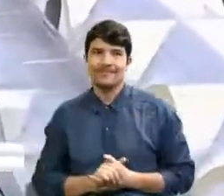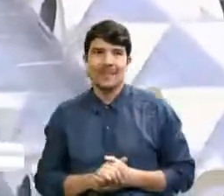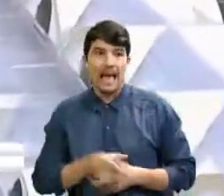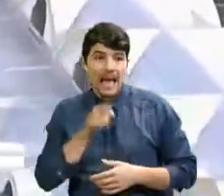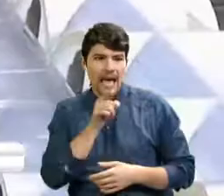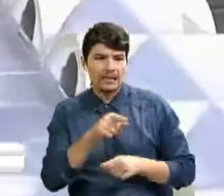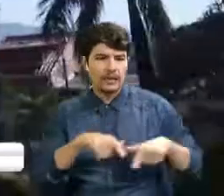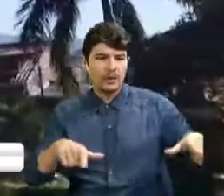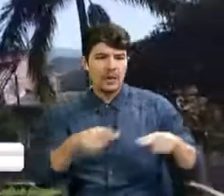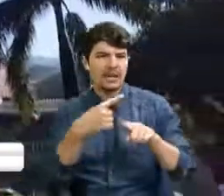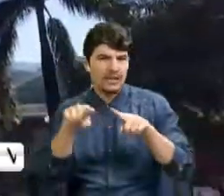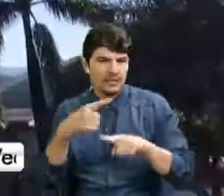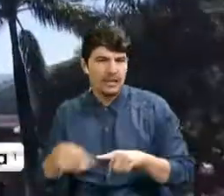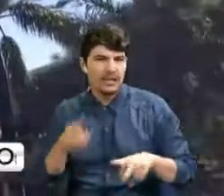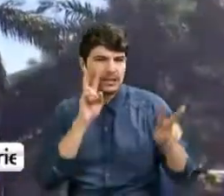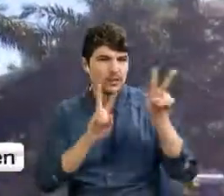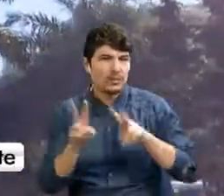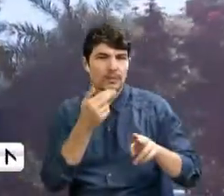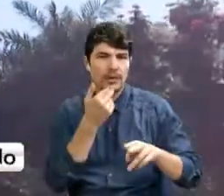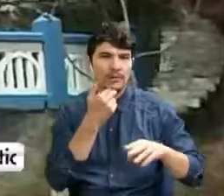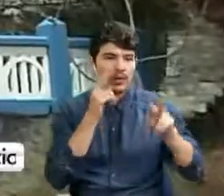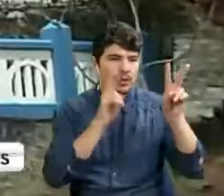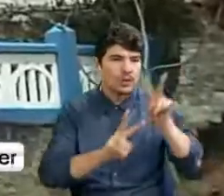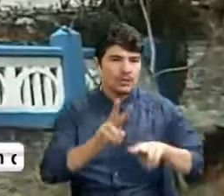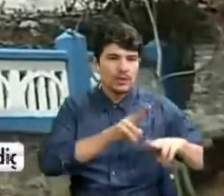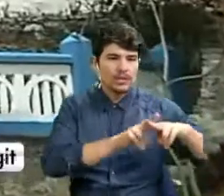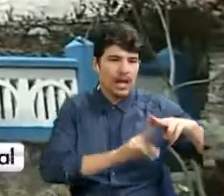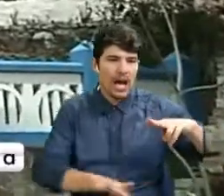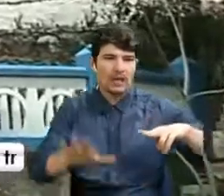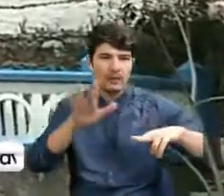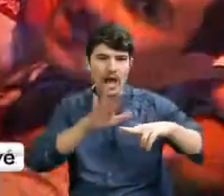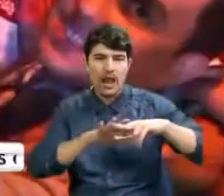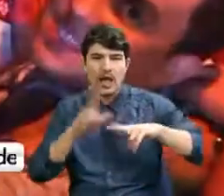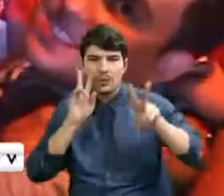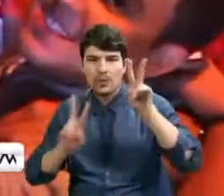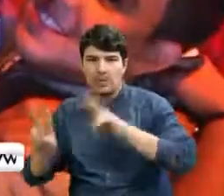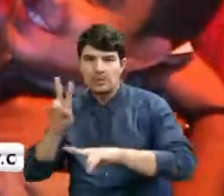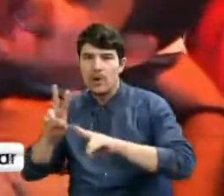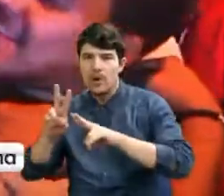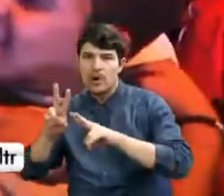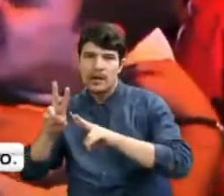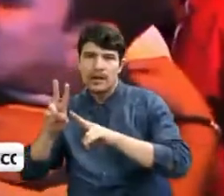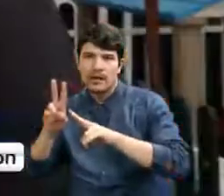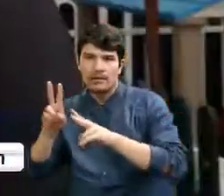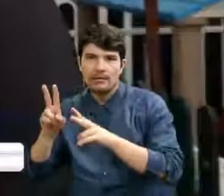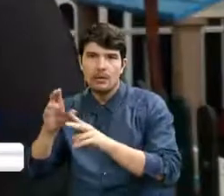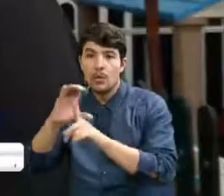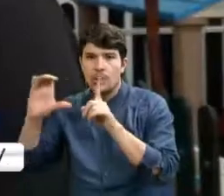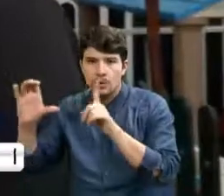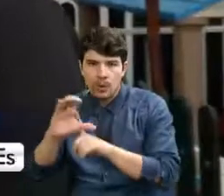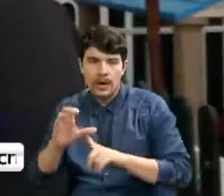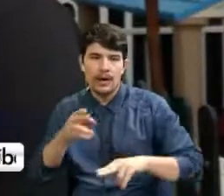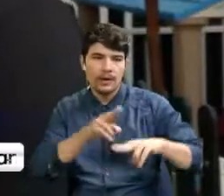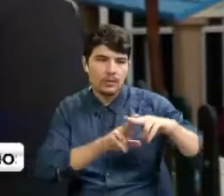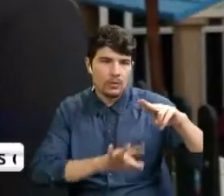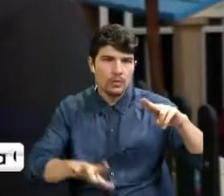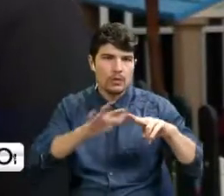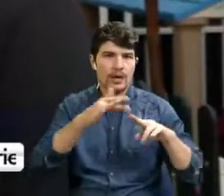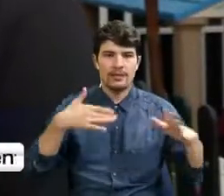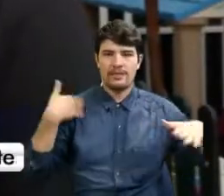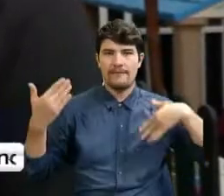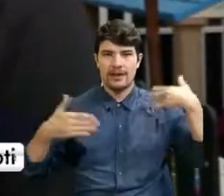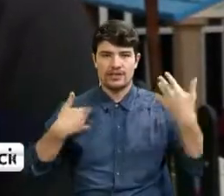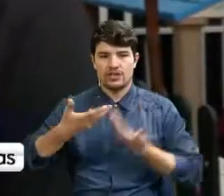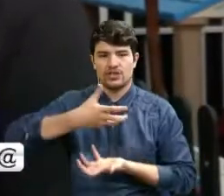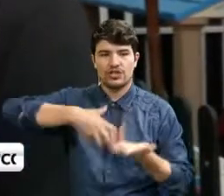diferentes clases de turismo, como el natural, el cultural, religioso y también de diversión. Hay un potencial muy grande, que